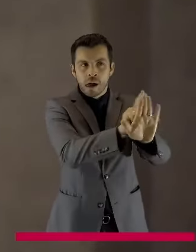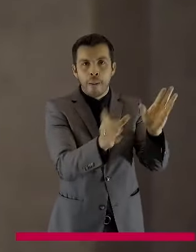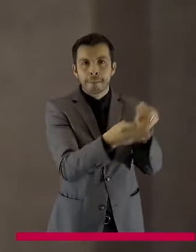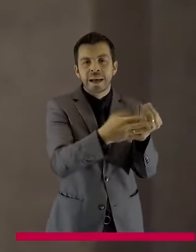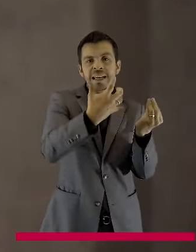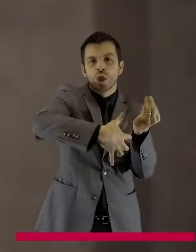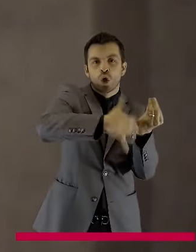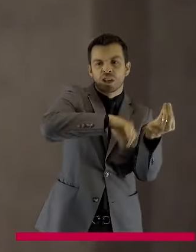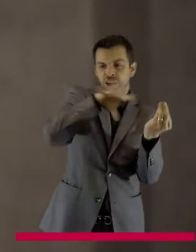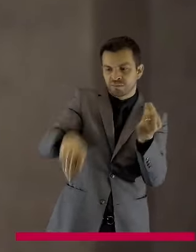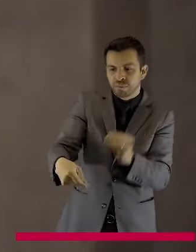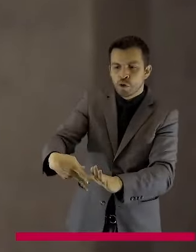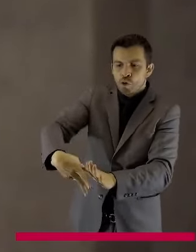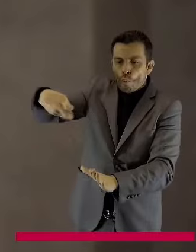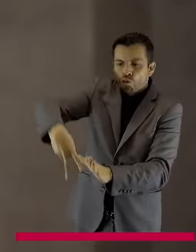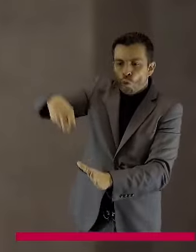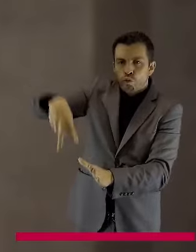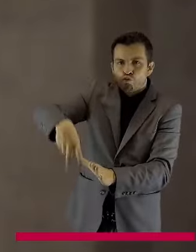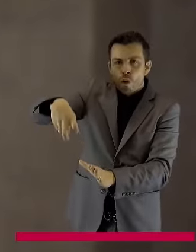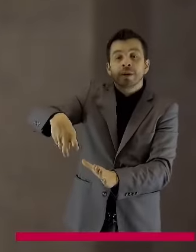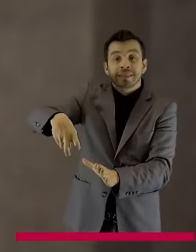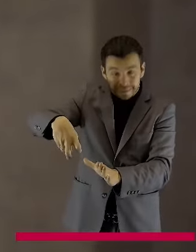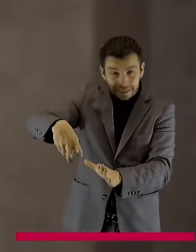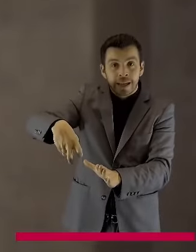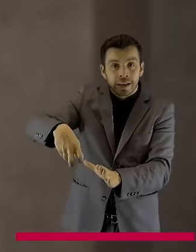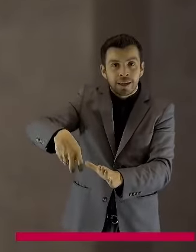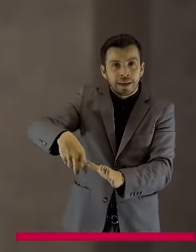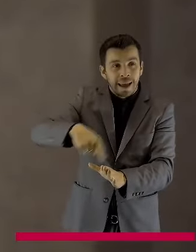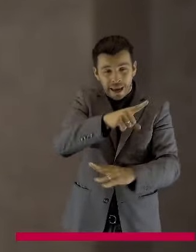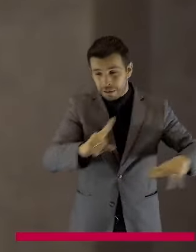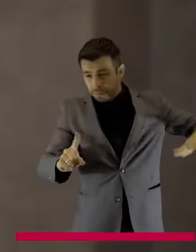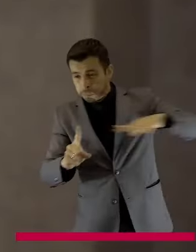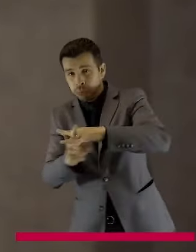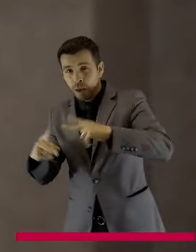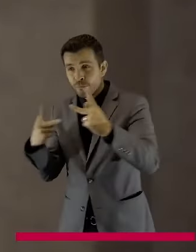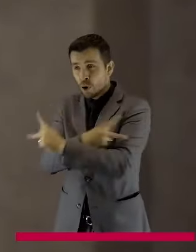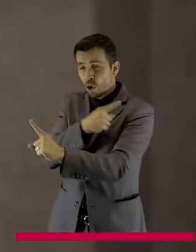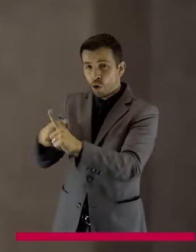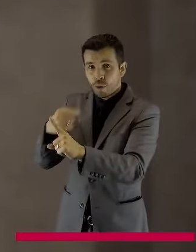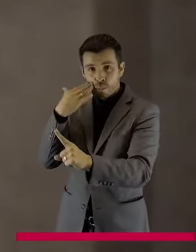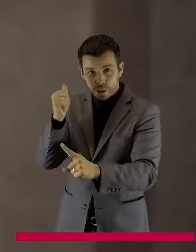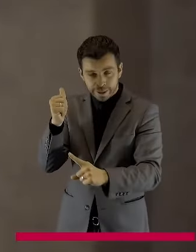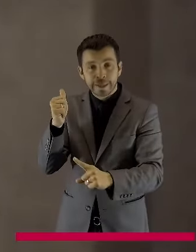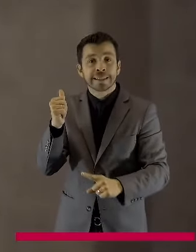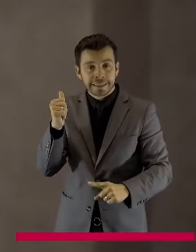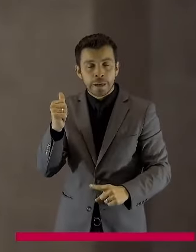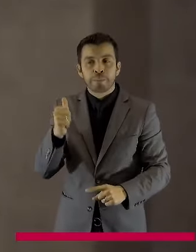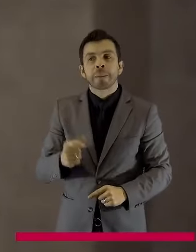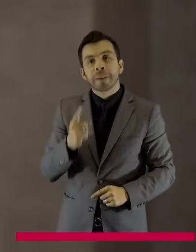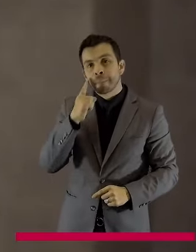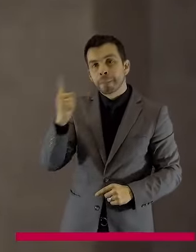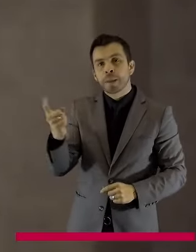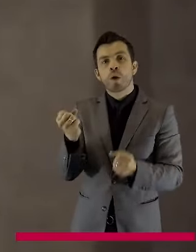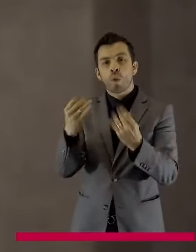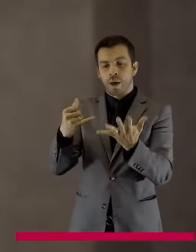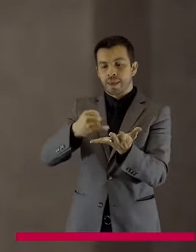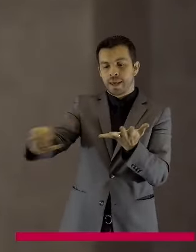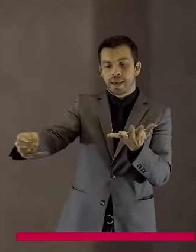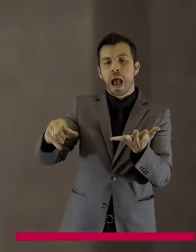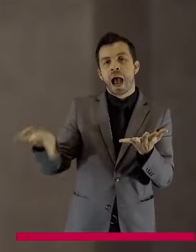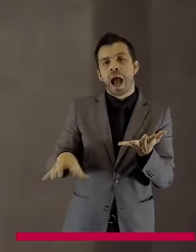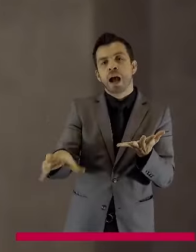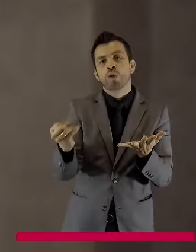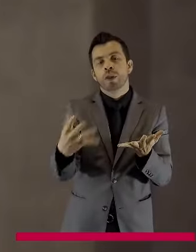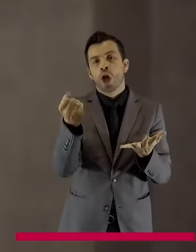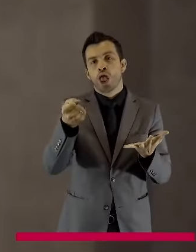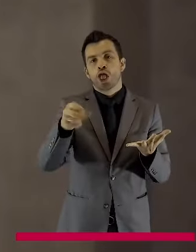industrias extractivistas generadoras de violencia contra las mujeres. Aquí tenemos 12 acciones a cargo de